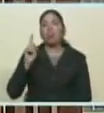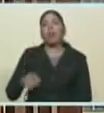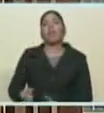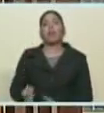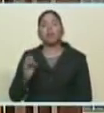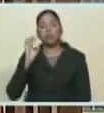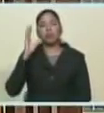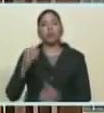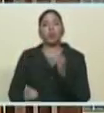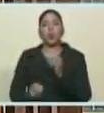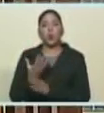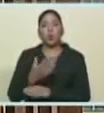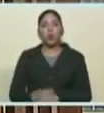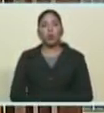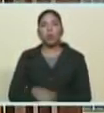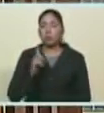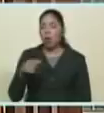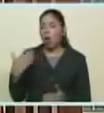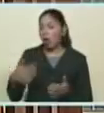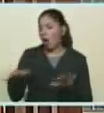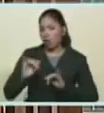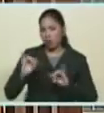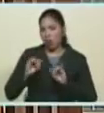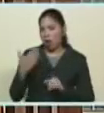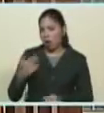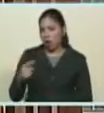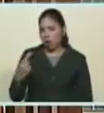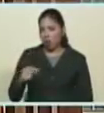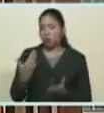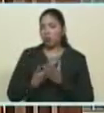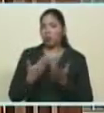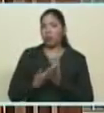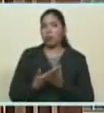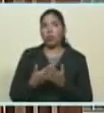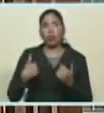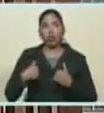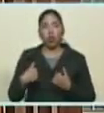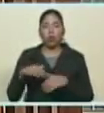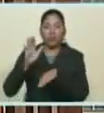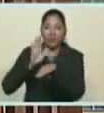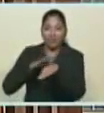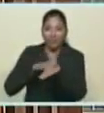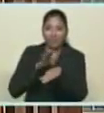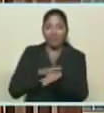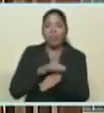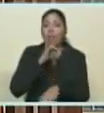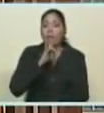existe. Así que hagámoslo bien, bien, pero bien eficiente. Así que yo anuncio